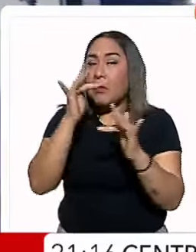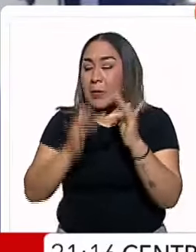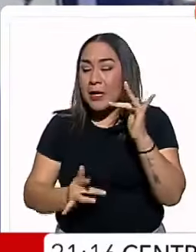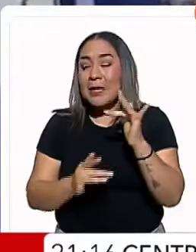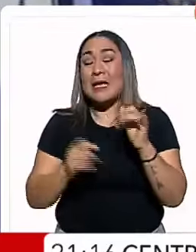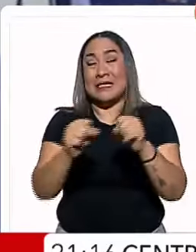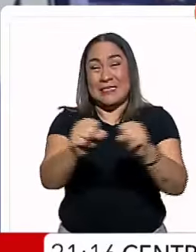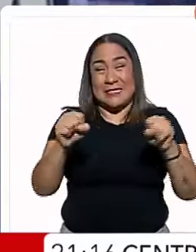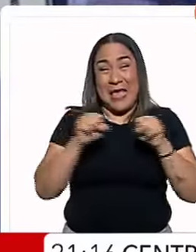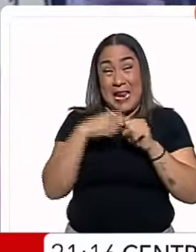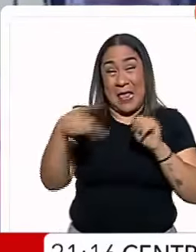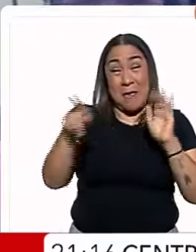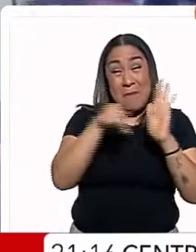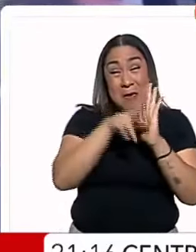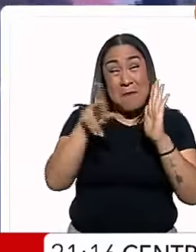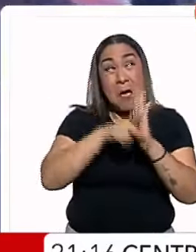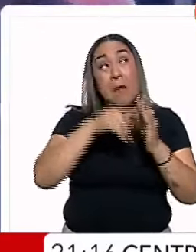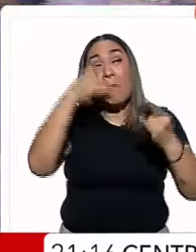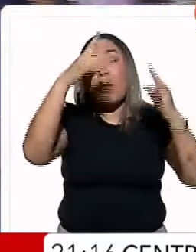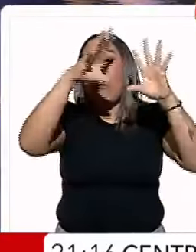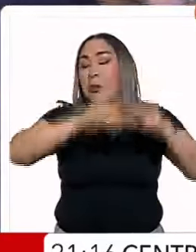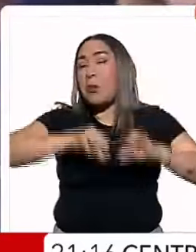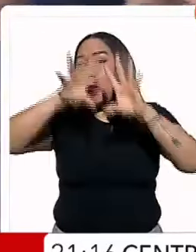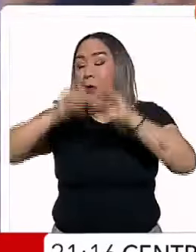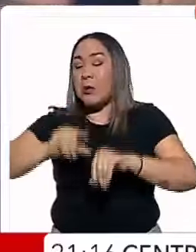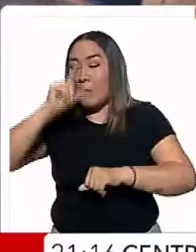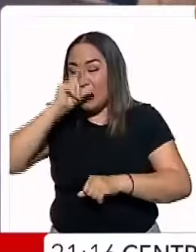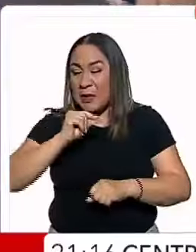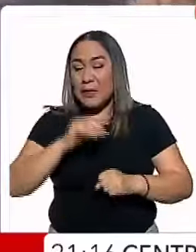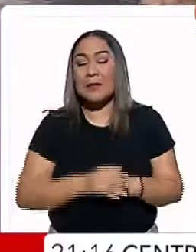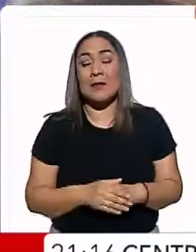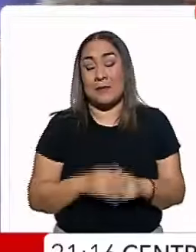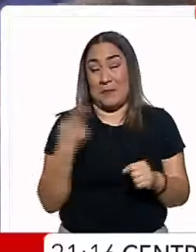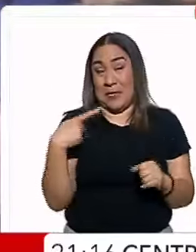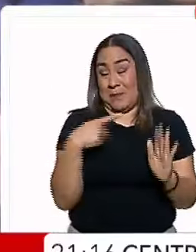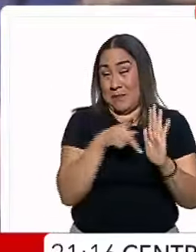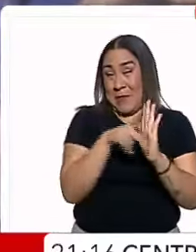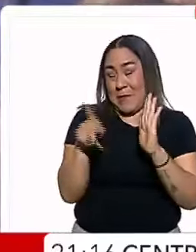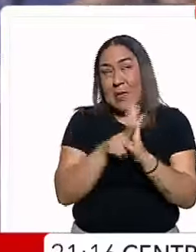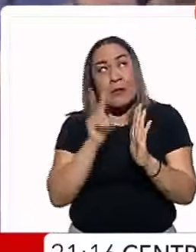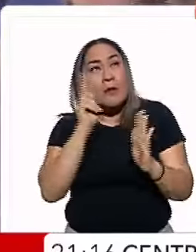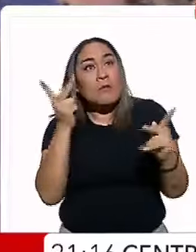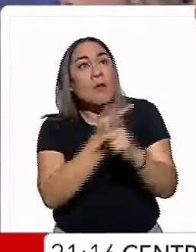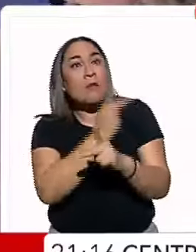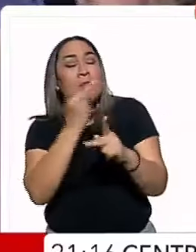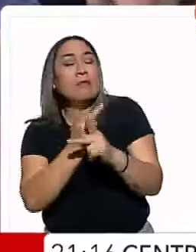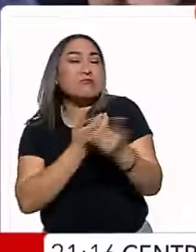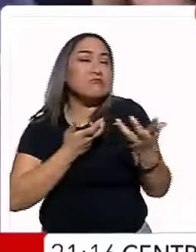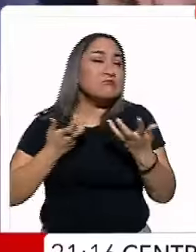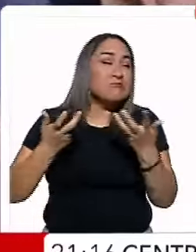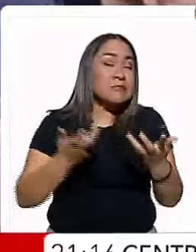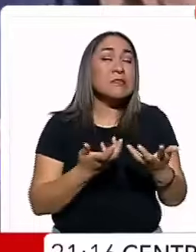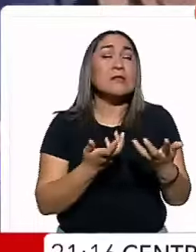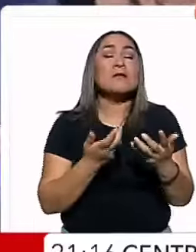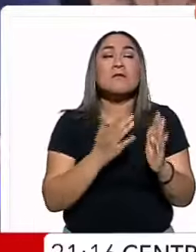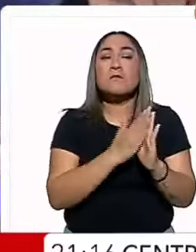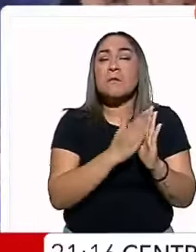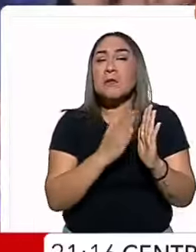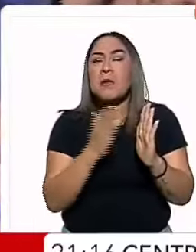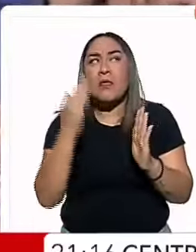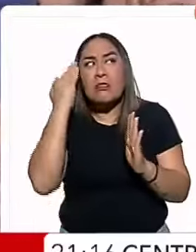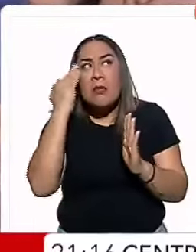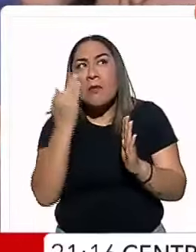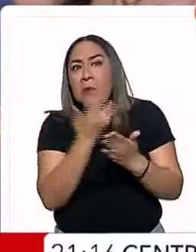de la sala de prensa perdieron la señal. El trabajo periodístico se vio frustrado, pues los minuto a minuto